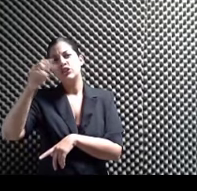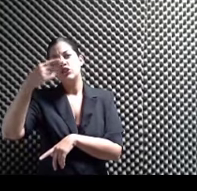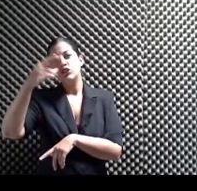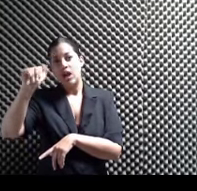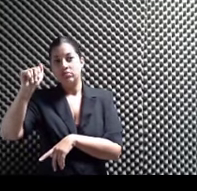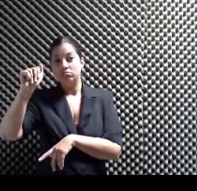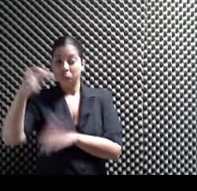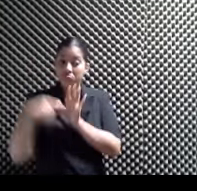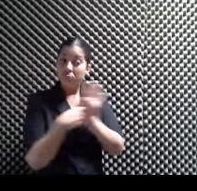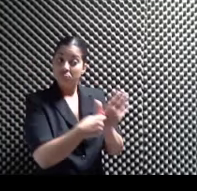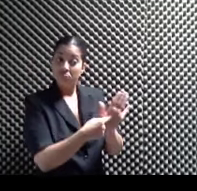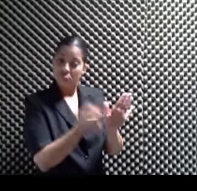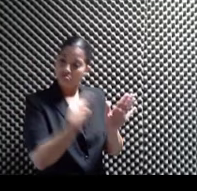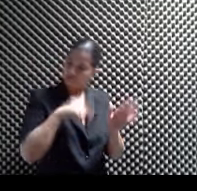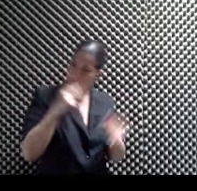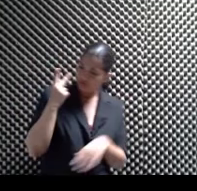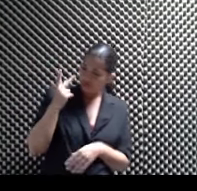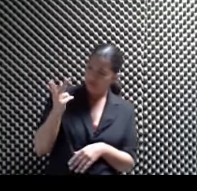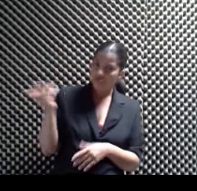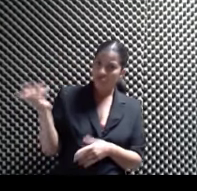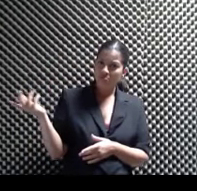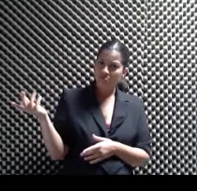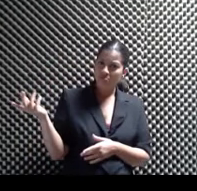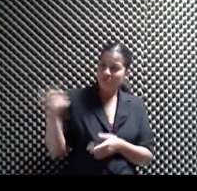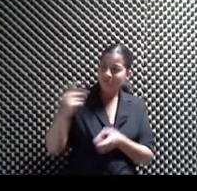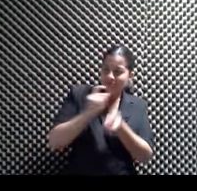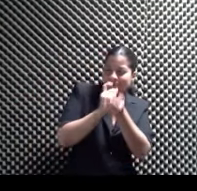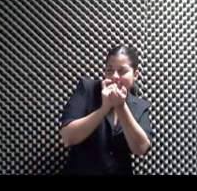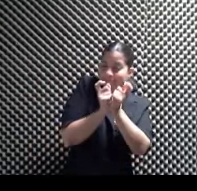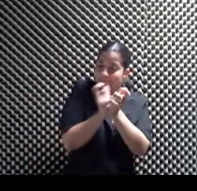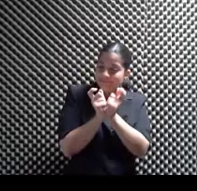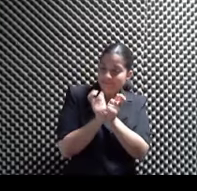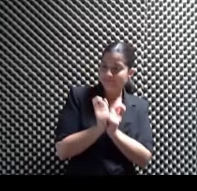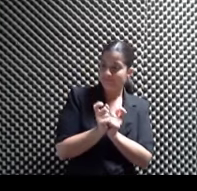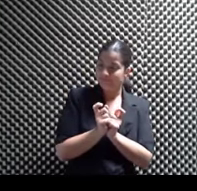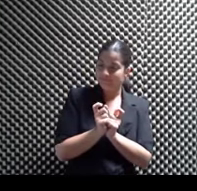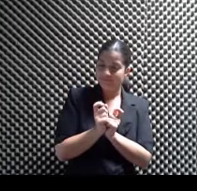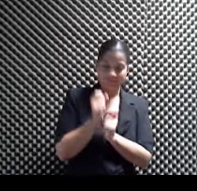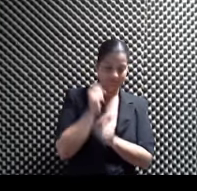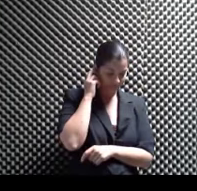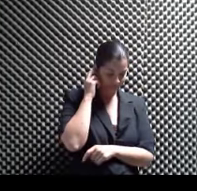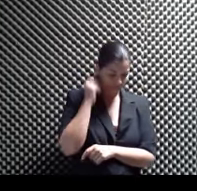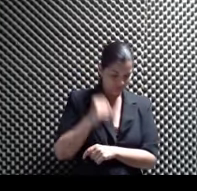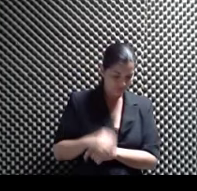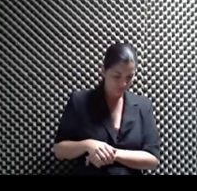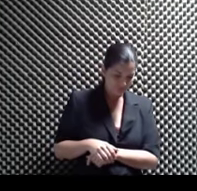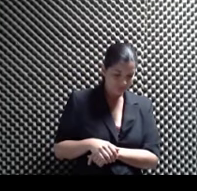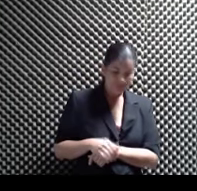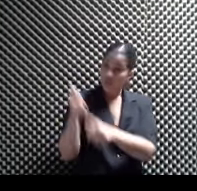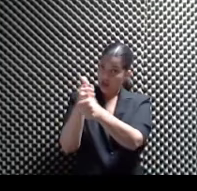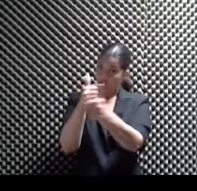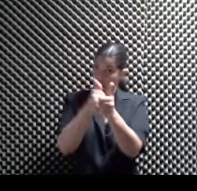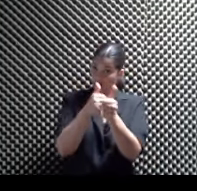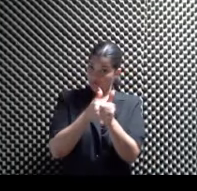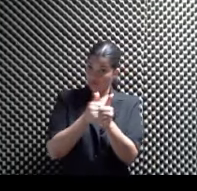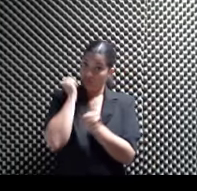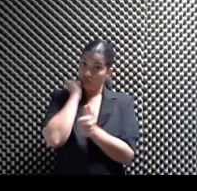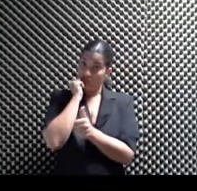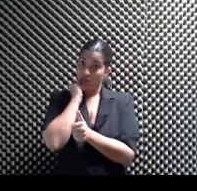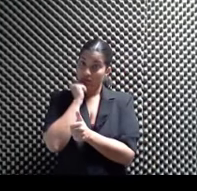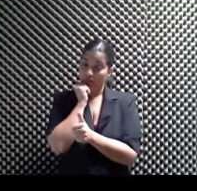presenta Nos parece Si es una adaptación Marian la adaptó Las piezas Y pues Cada una de las chicas Hace dos Dos